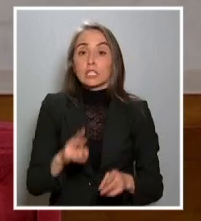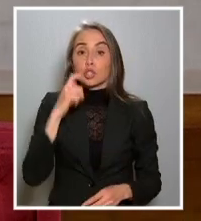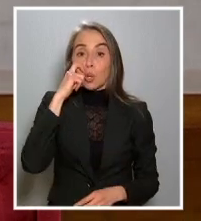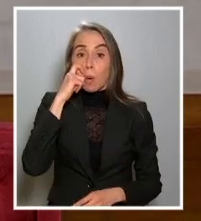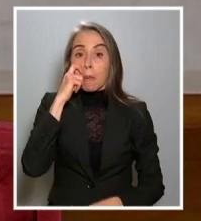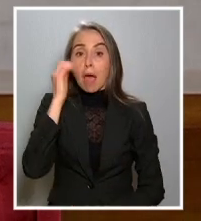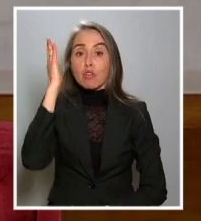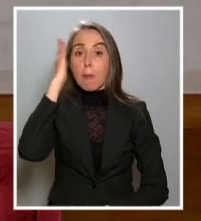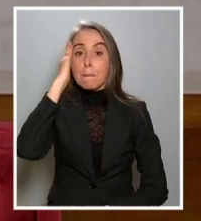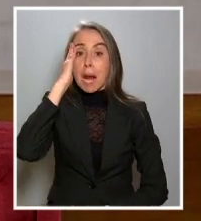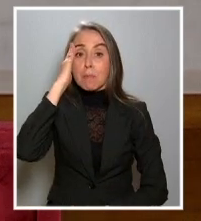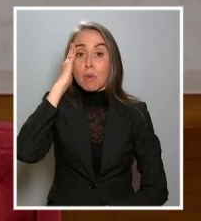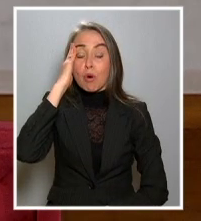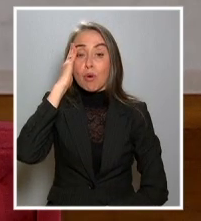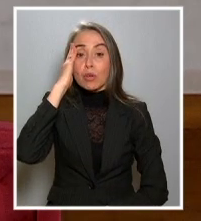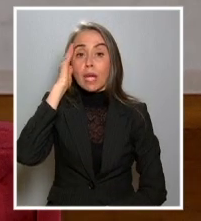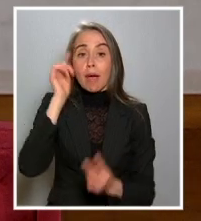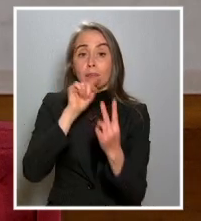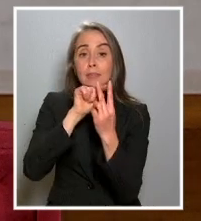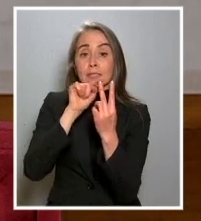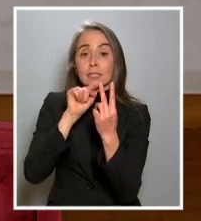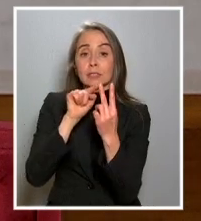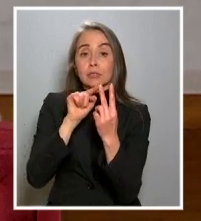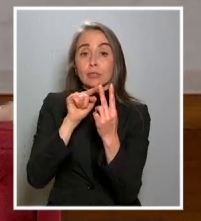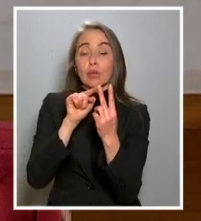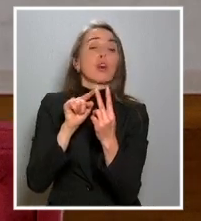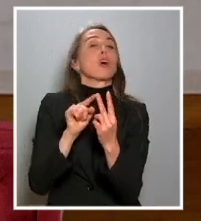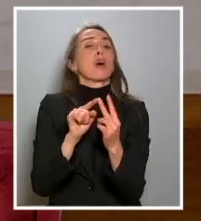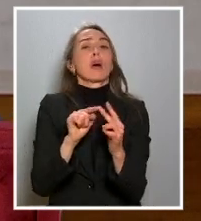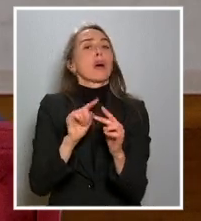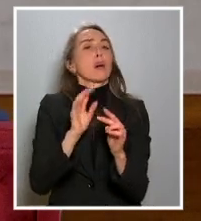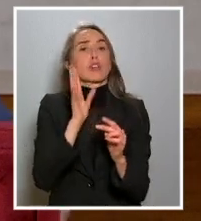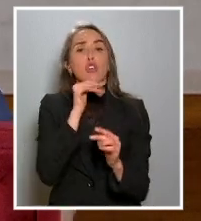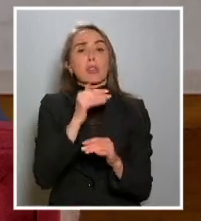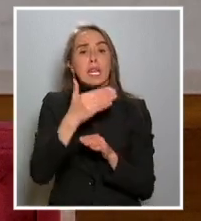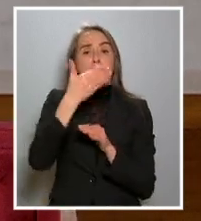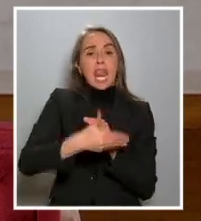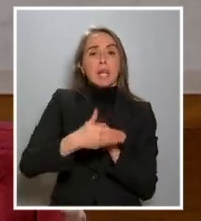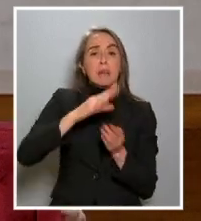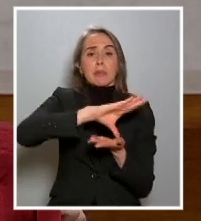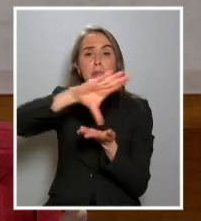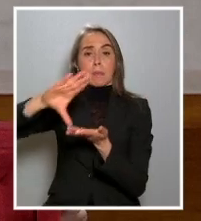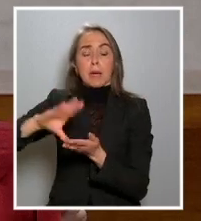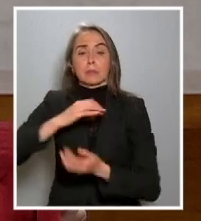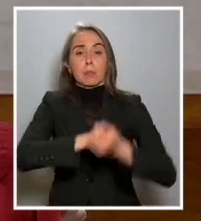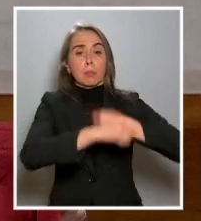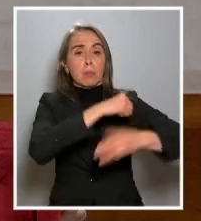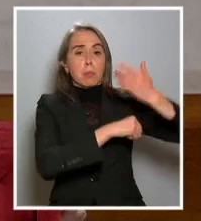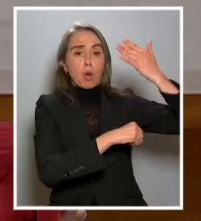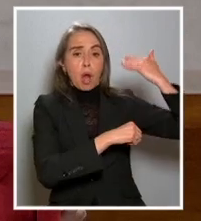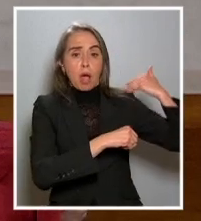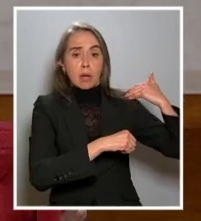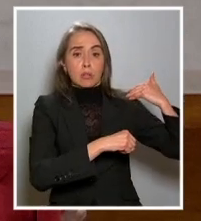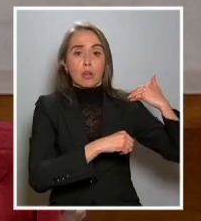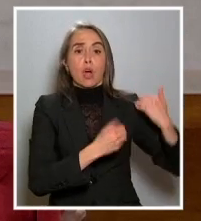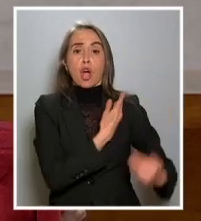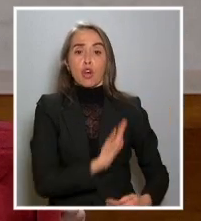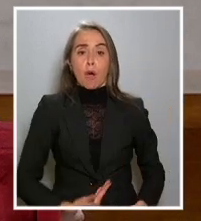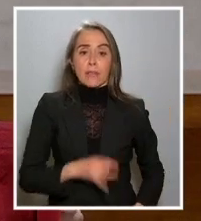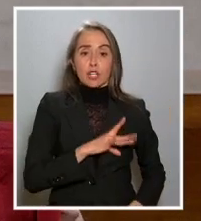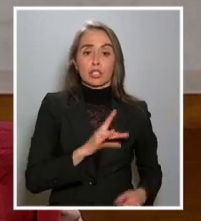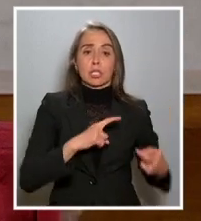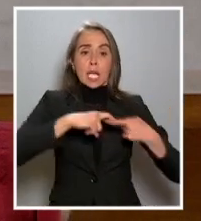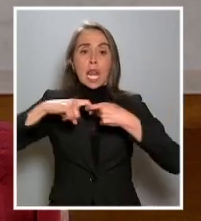y la memoria son una tarea que no reconoce fronteras. Desde hace ya varios años, los gobiernos de